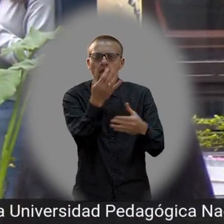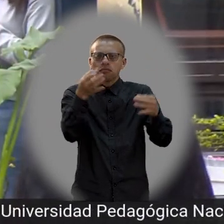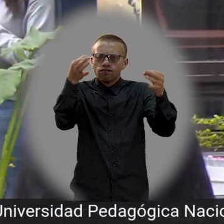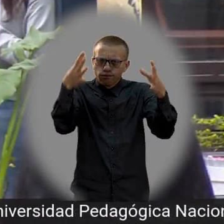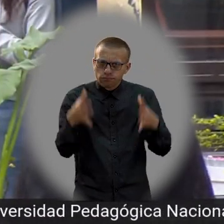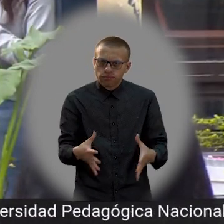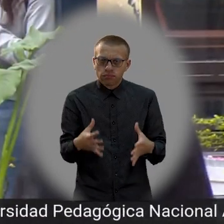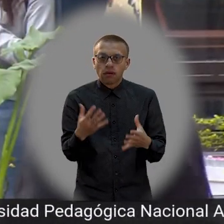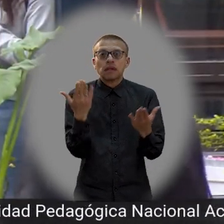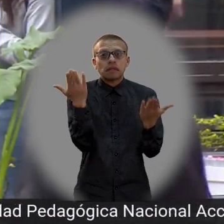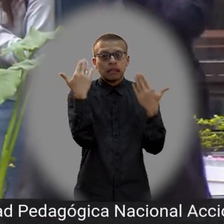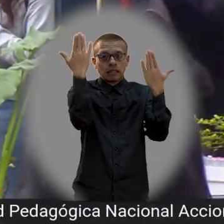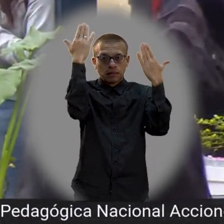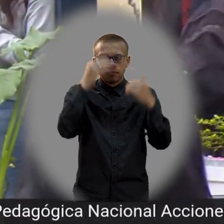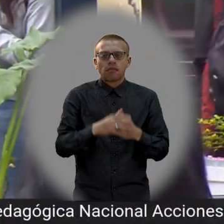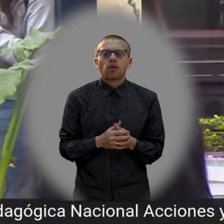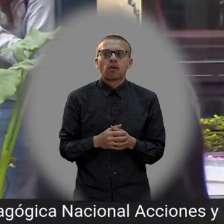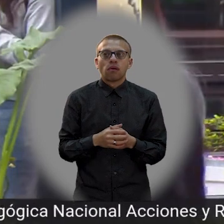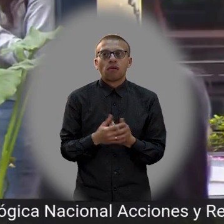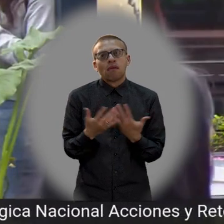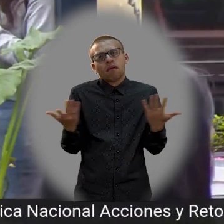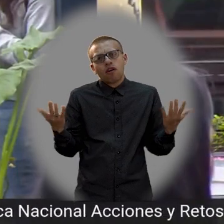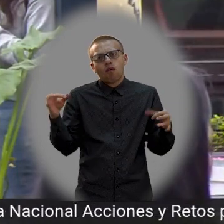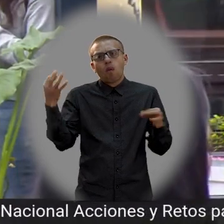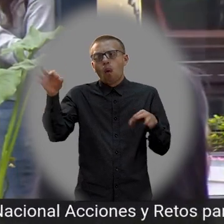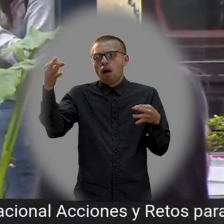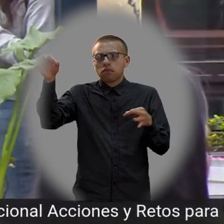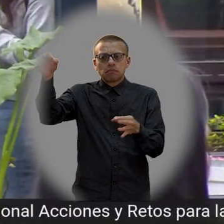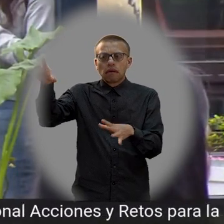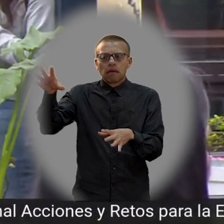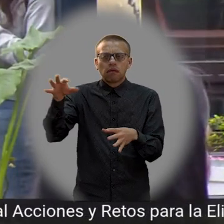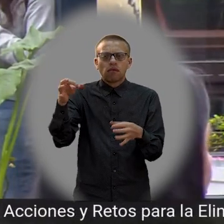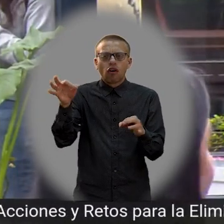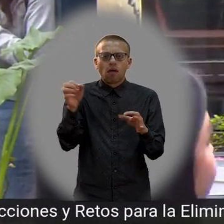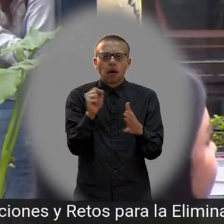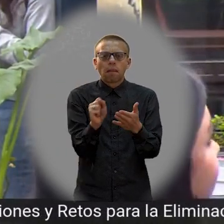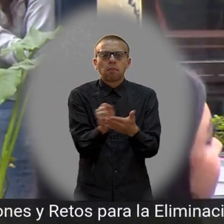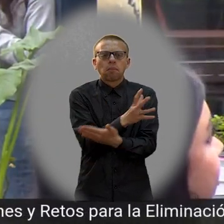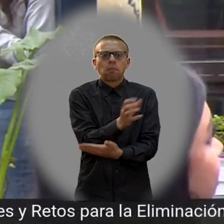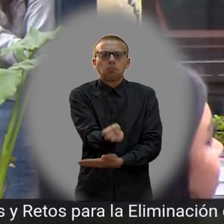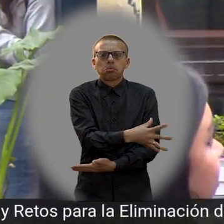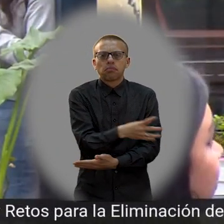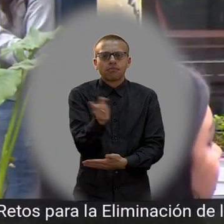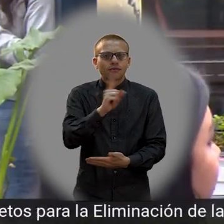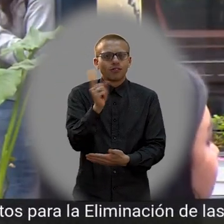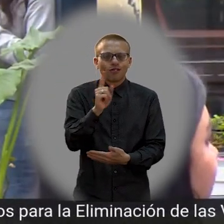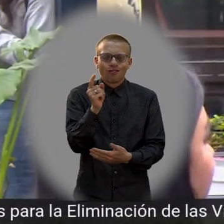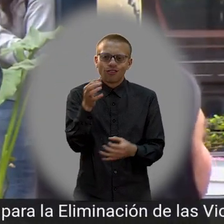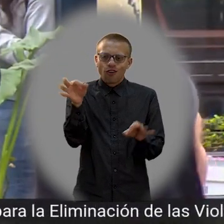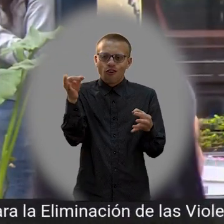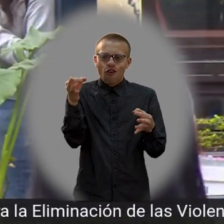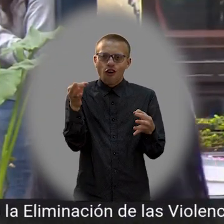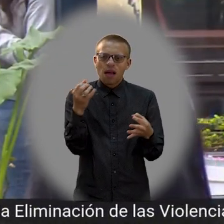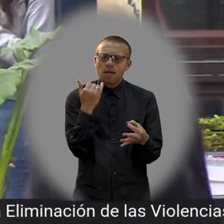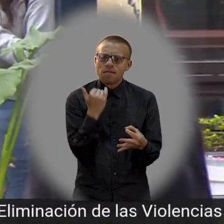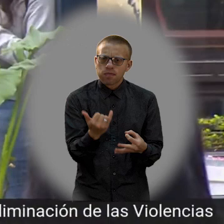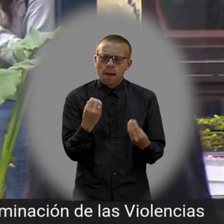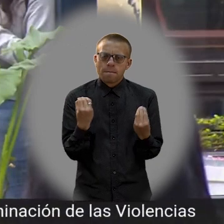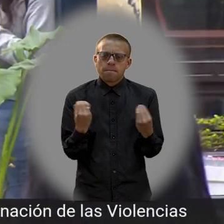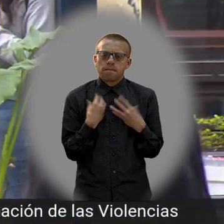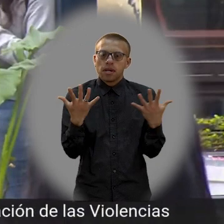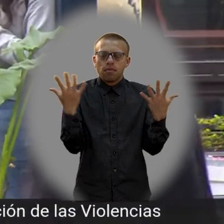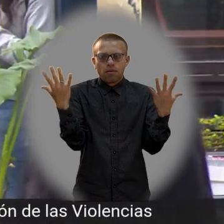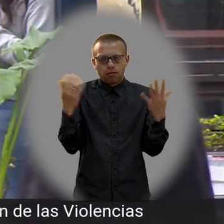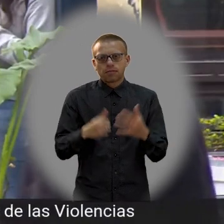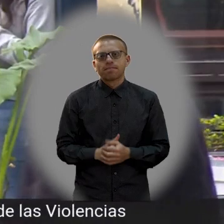funcione, que no sea un papel, que no sea letra muerta. Y seguramente habrá que seguirlo actualizando,